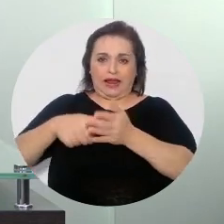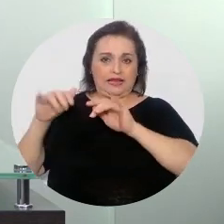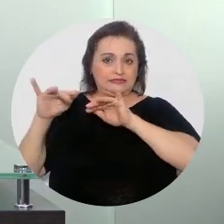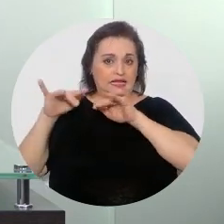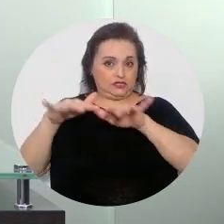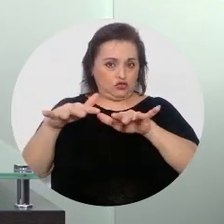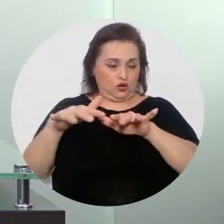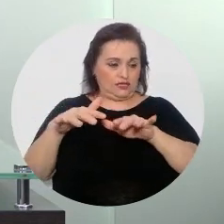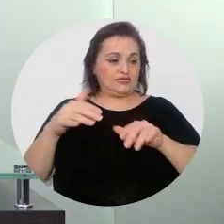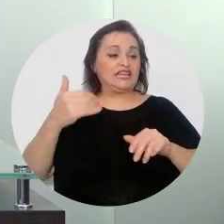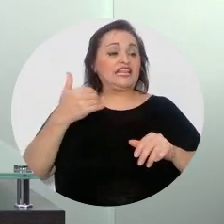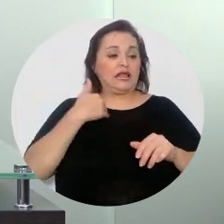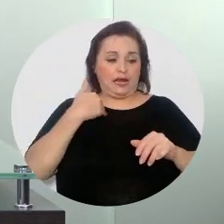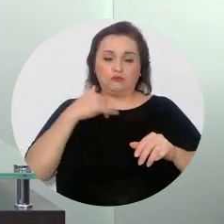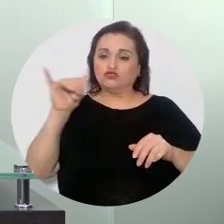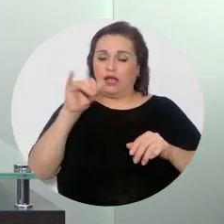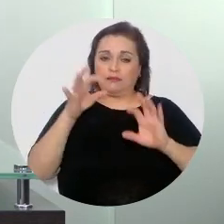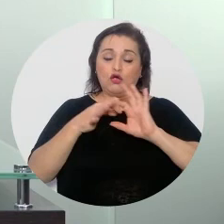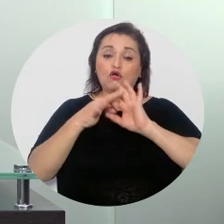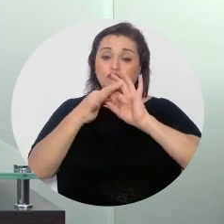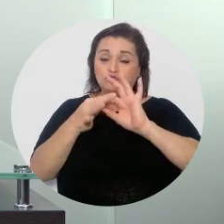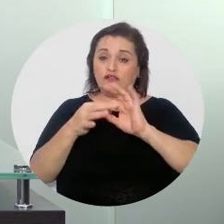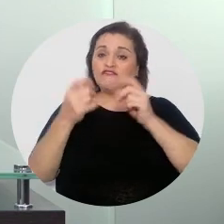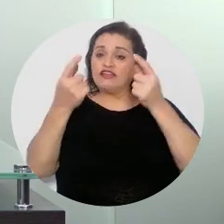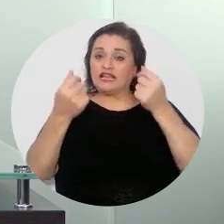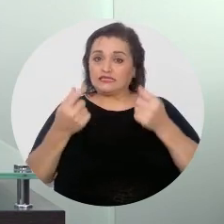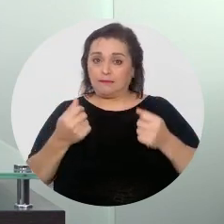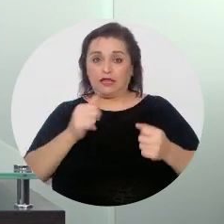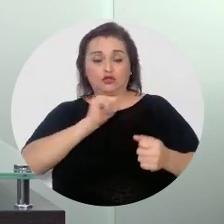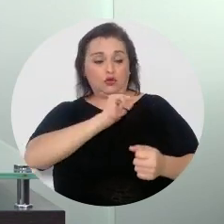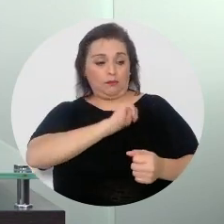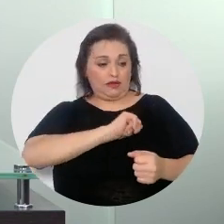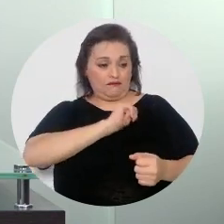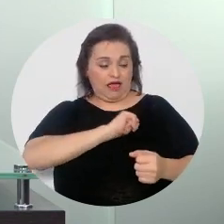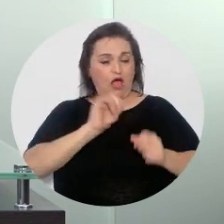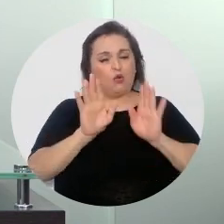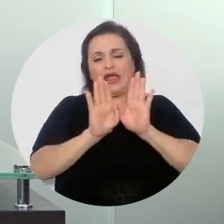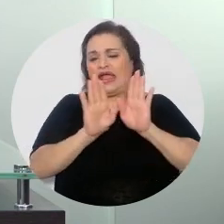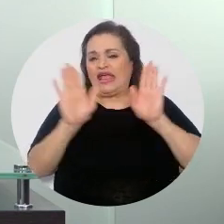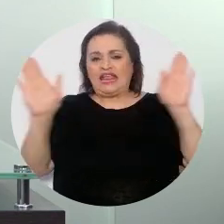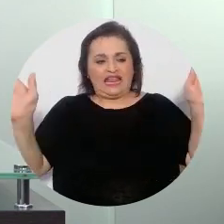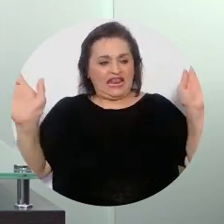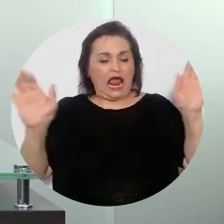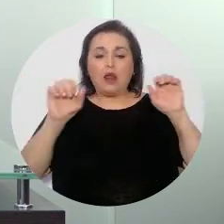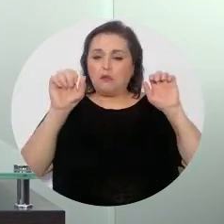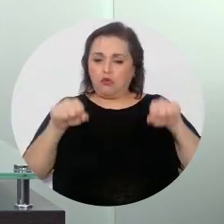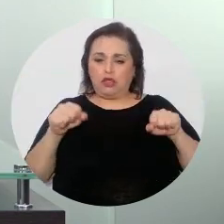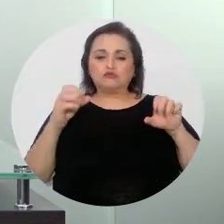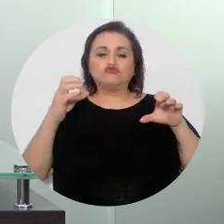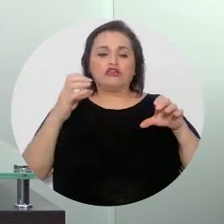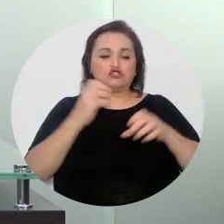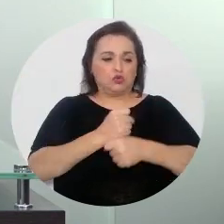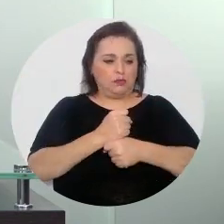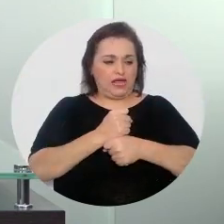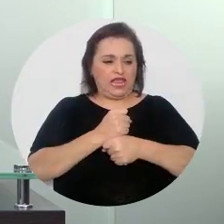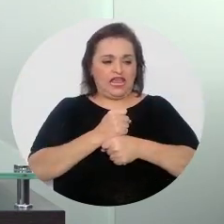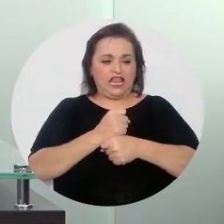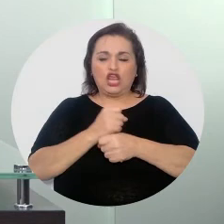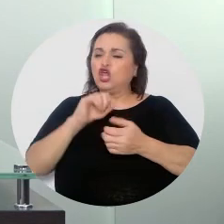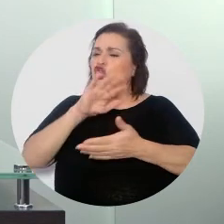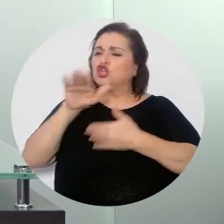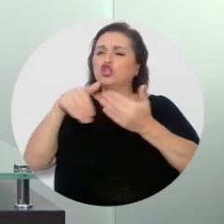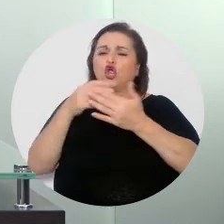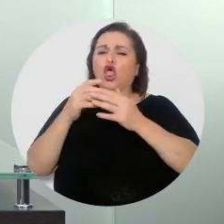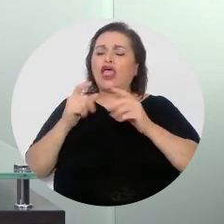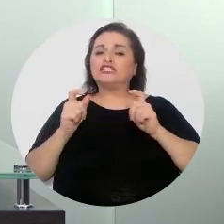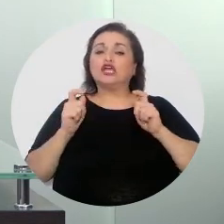de Elecciones. Tenemos también lo que corresponde al financiamiento privado, que en términos generales podríamos